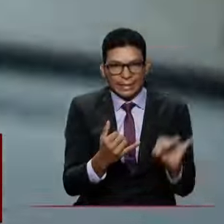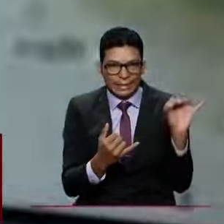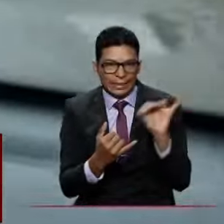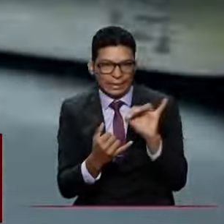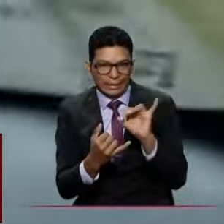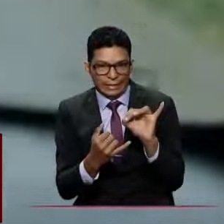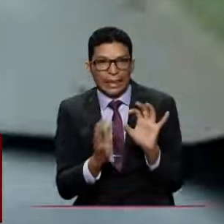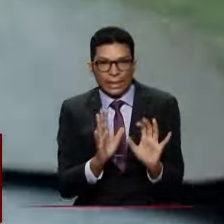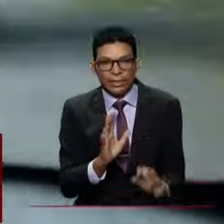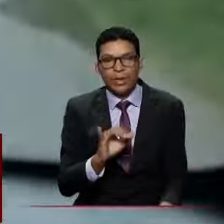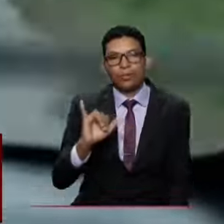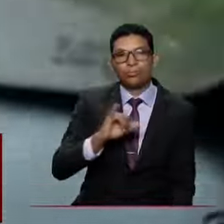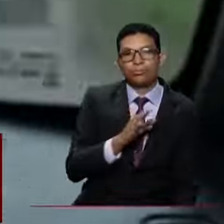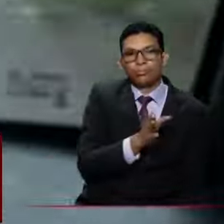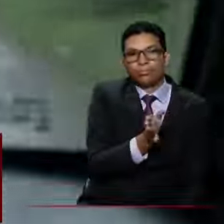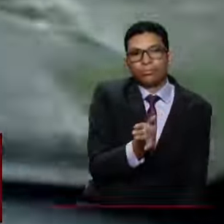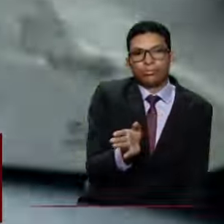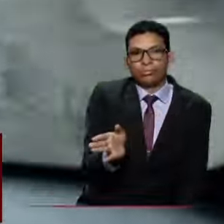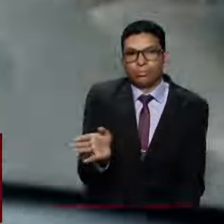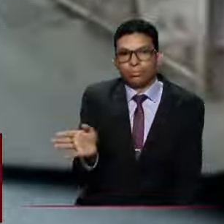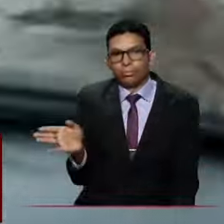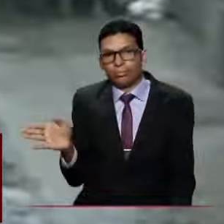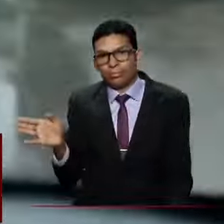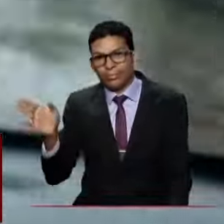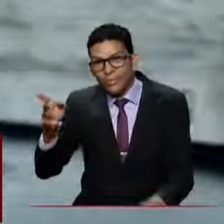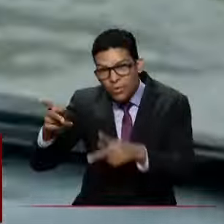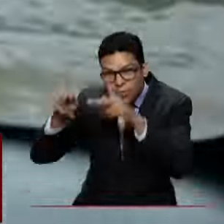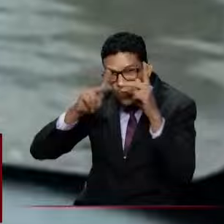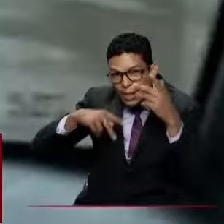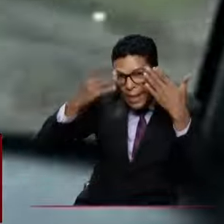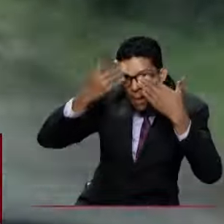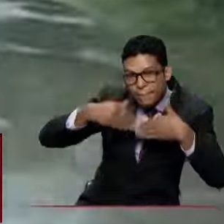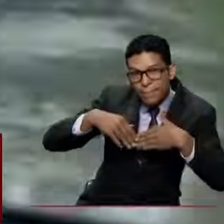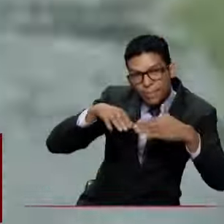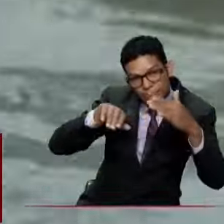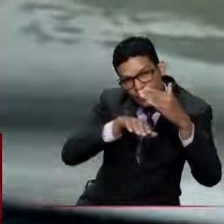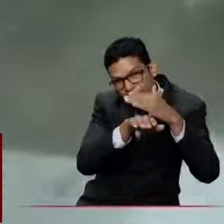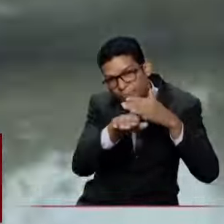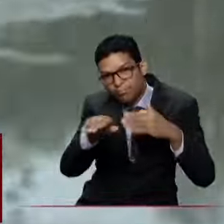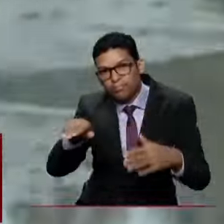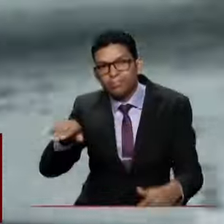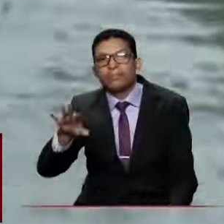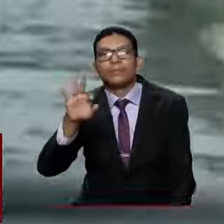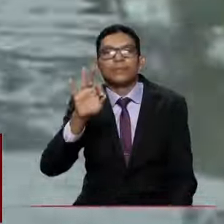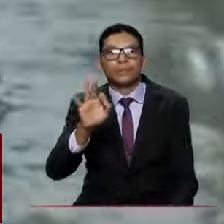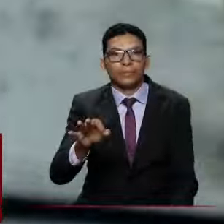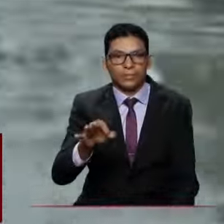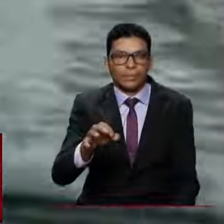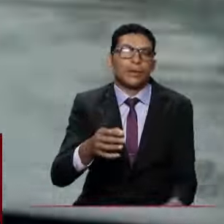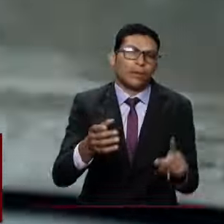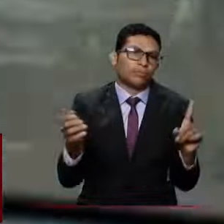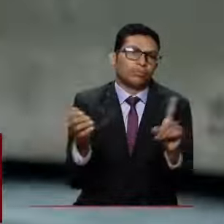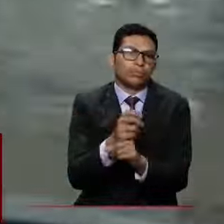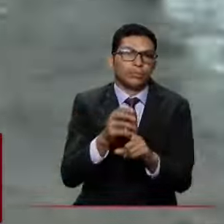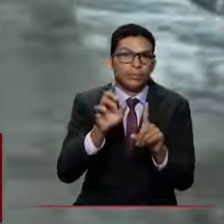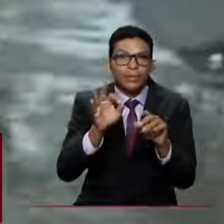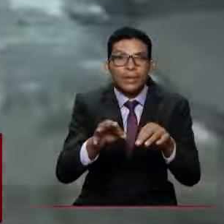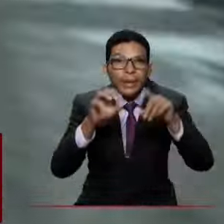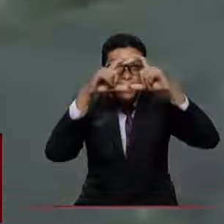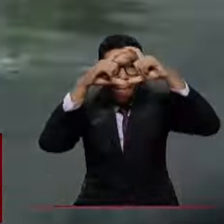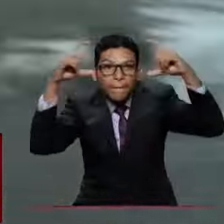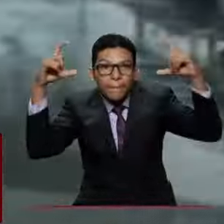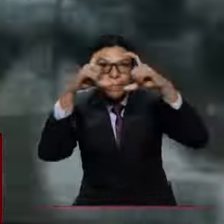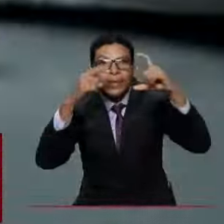pasar debajo de la infraestructura, es decir, debajo del puente, y se encontrarán también con el aviso que les da